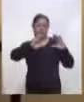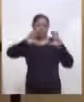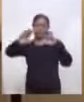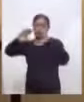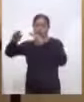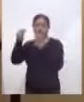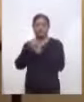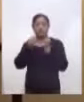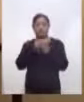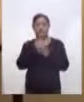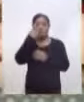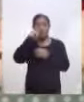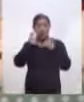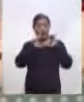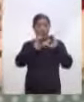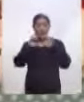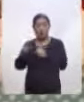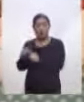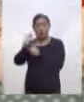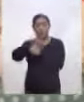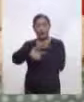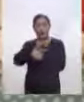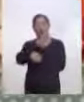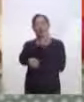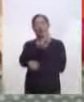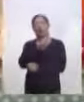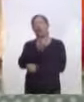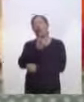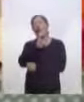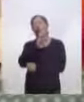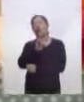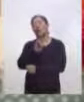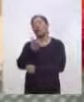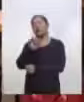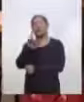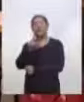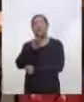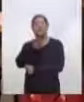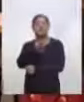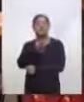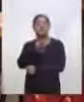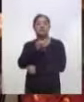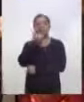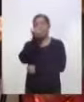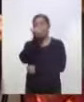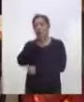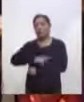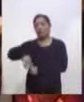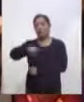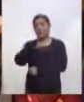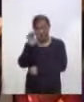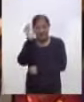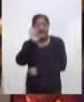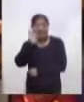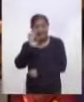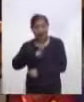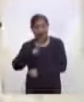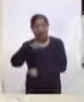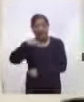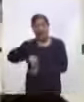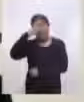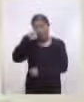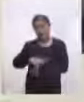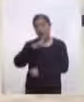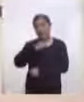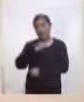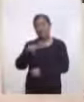prevenir la presencia del coronavirus COVID-19 en alumnos y docentes. Ante la confirmación de casos de la enfermedad en México, la CESA